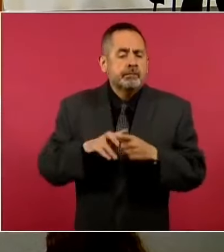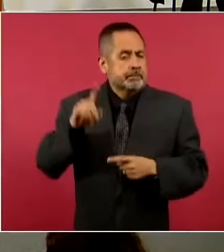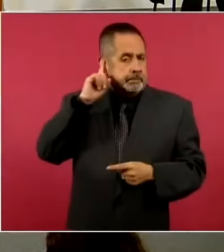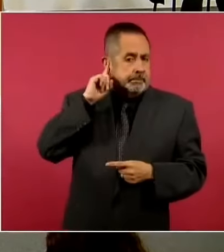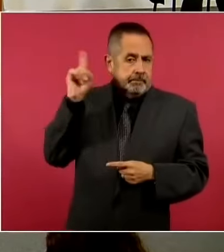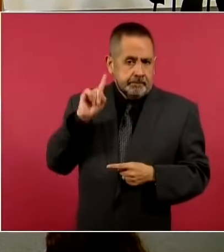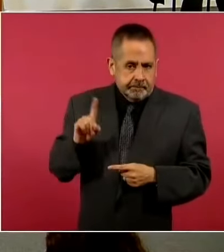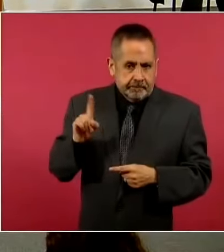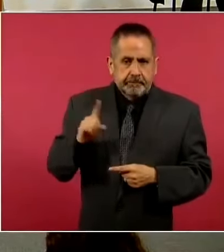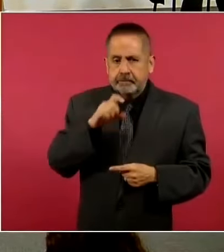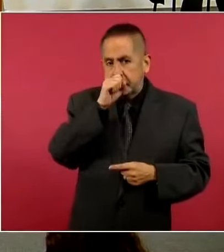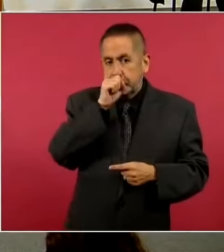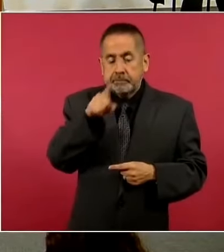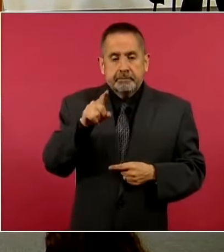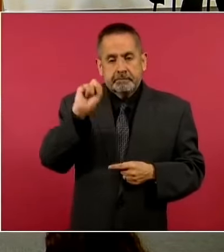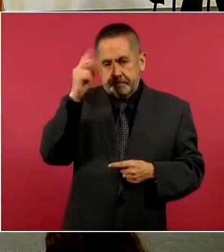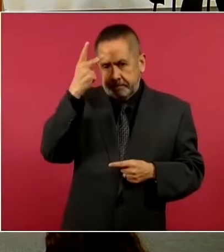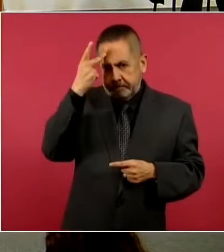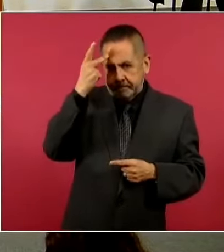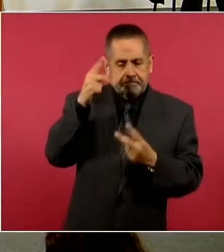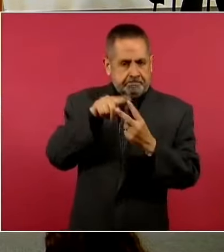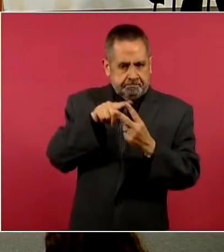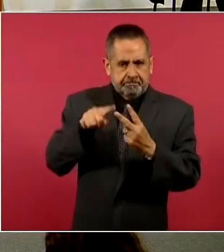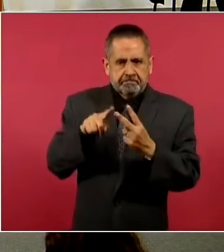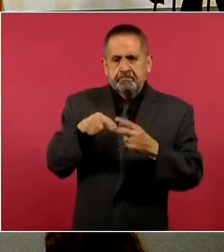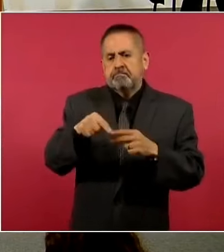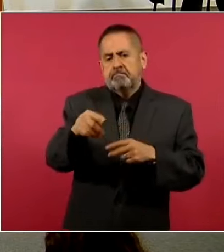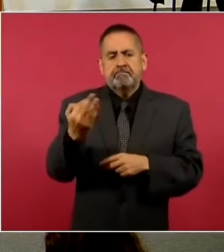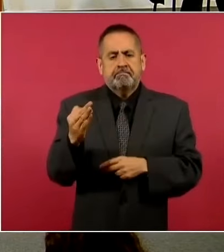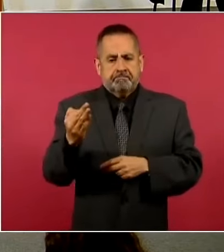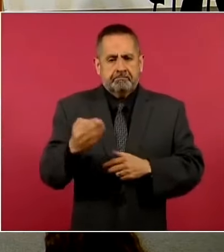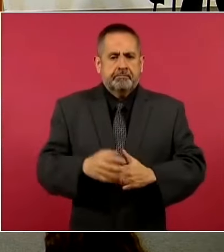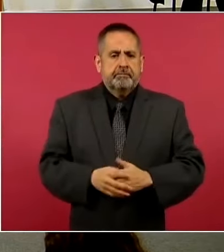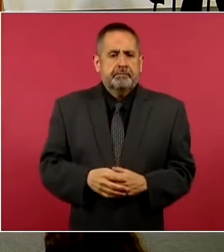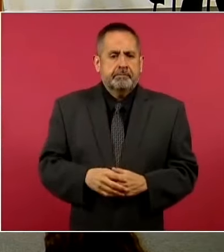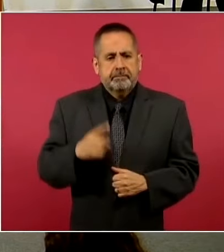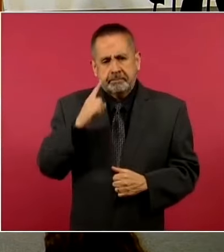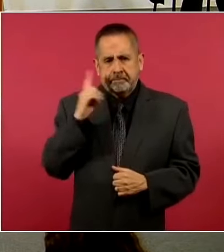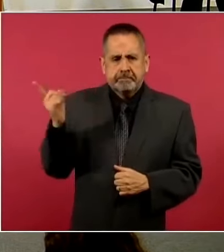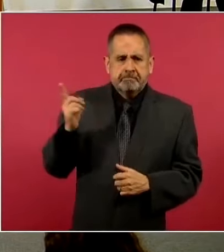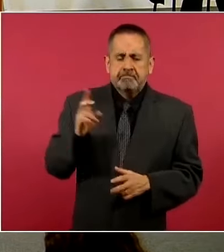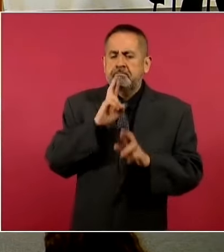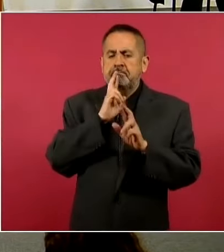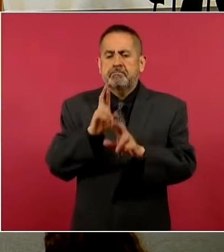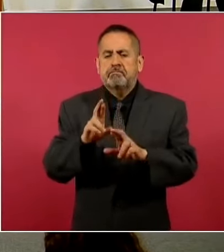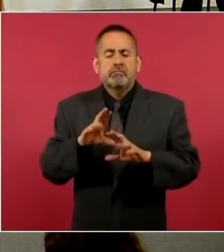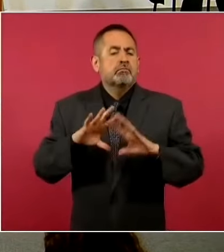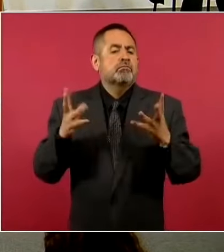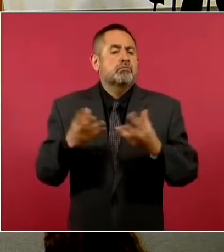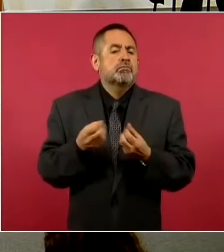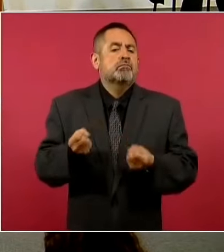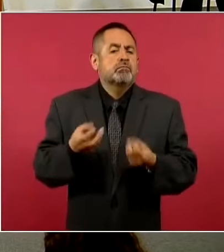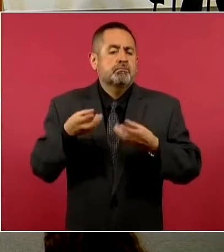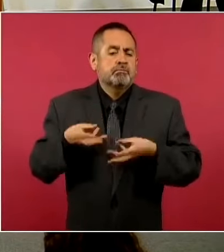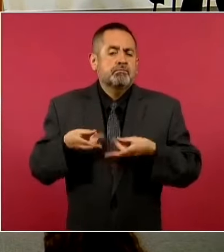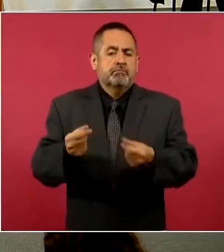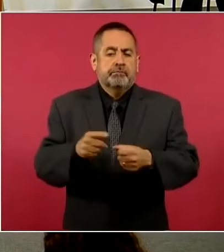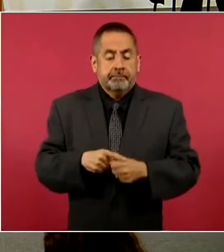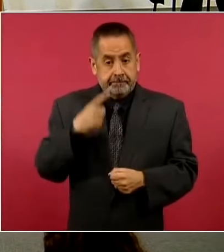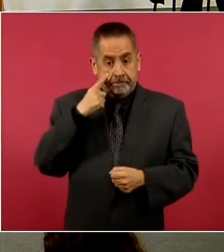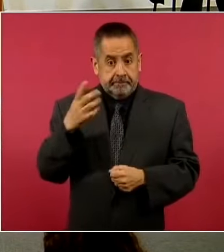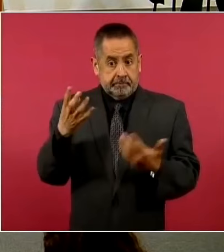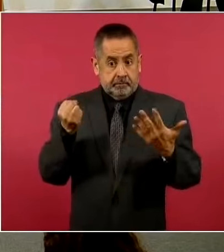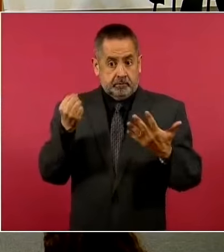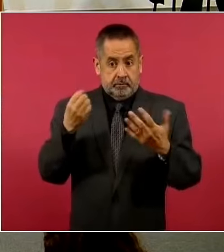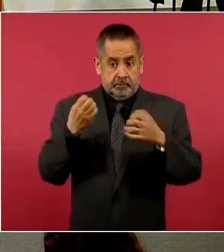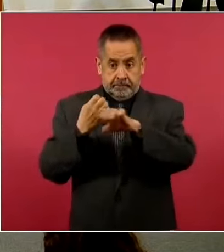Zacatecas y de San Luis Potosí. La última es nada más un reporte del ejercicio del gasto. De estos 9 estados,